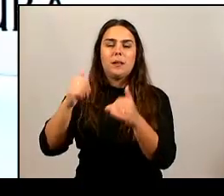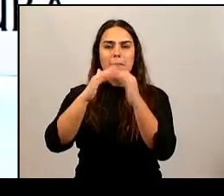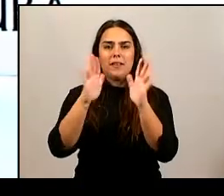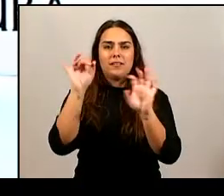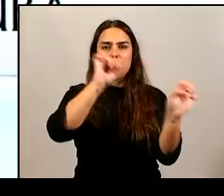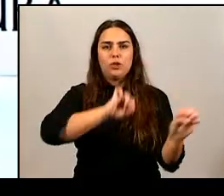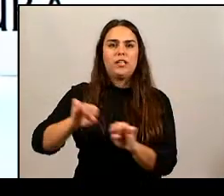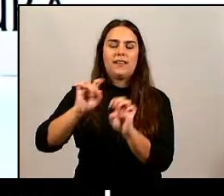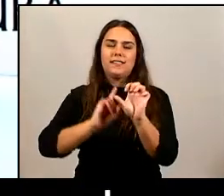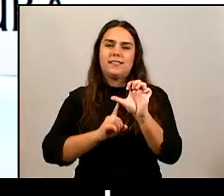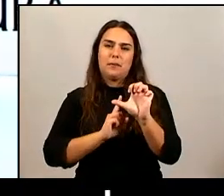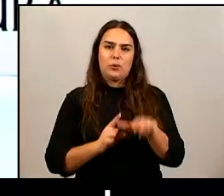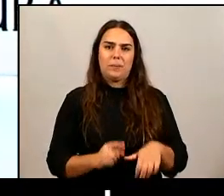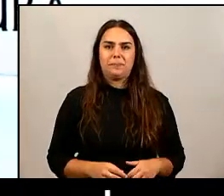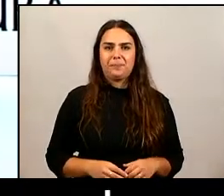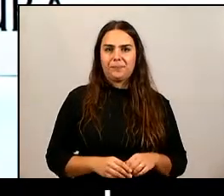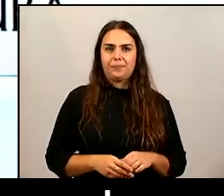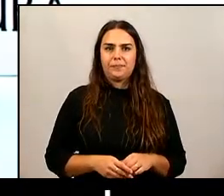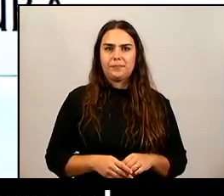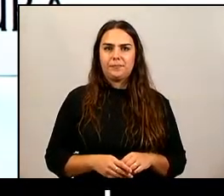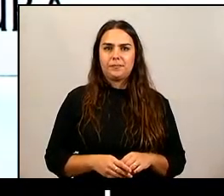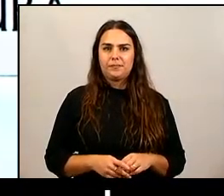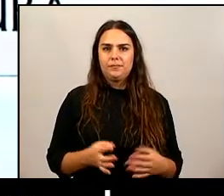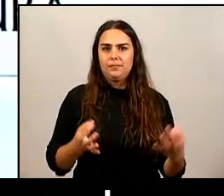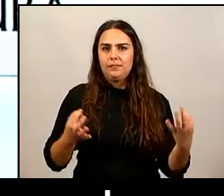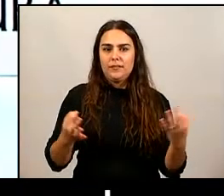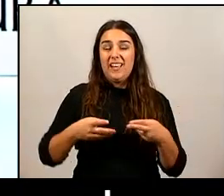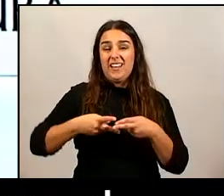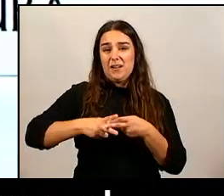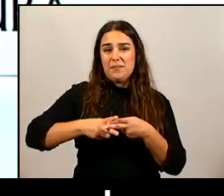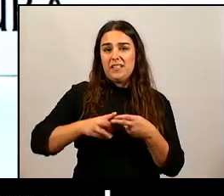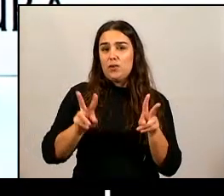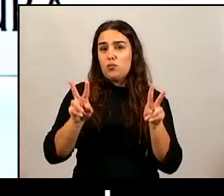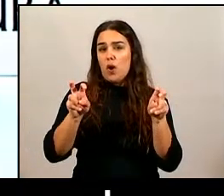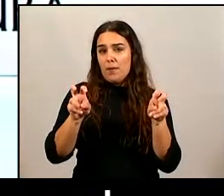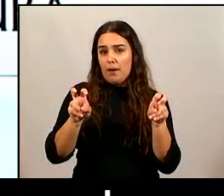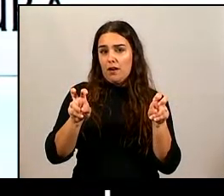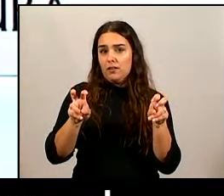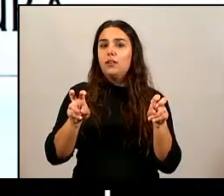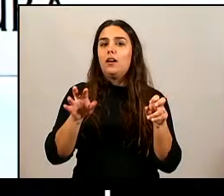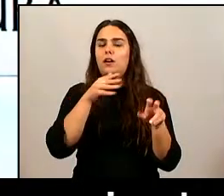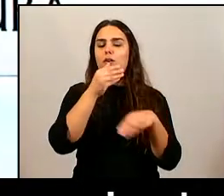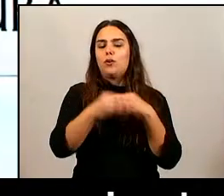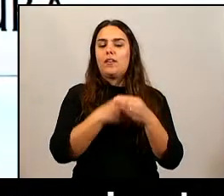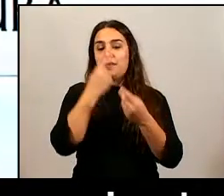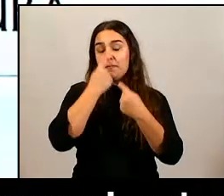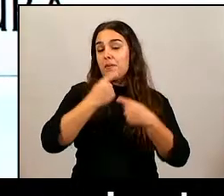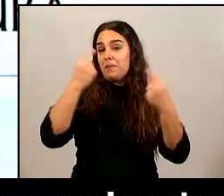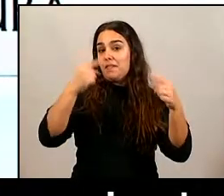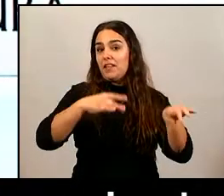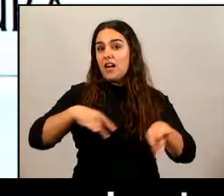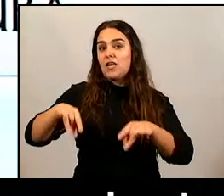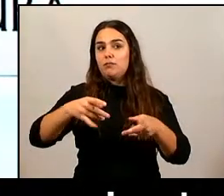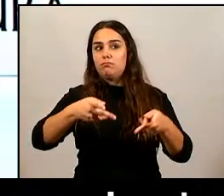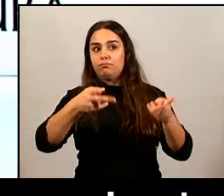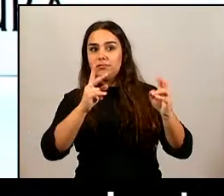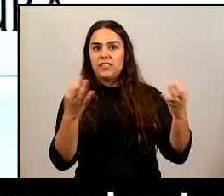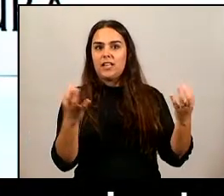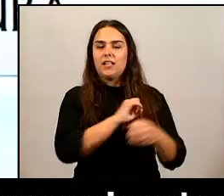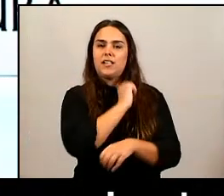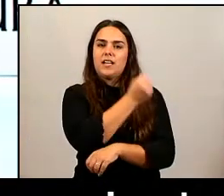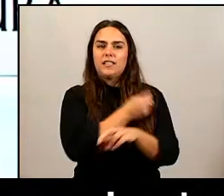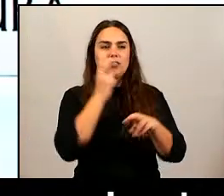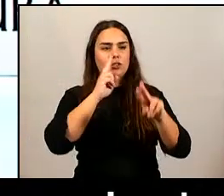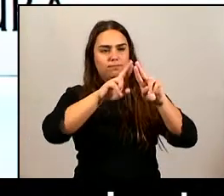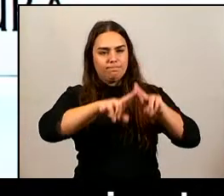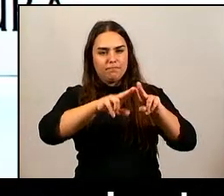protegida de Extremadura. Se trata de una herramienta novedosa que permitirá por primera vez en la región tener un registro de